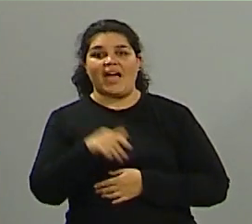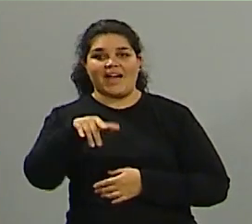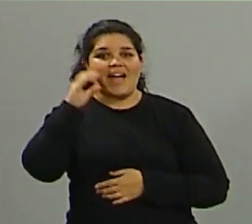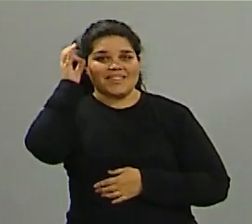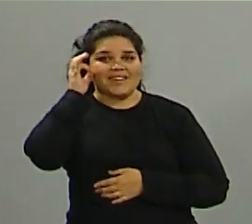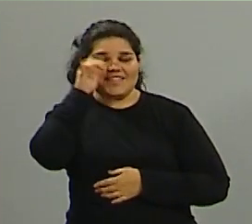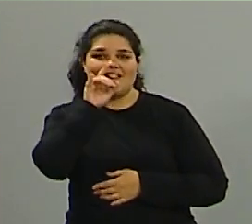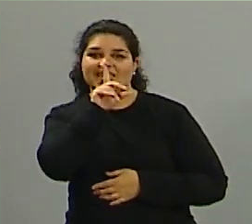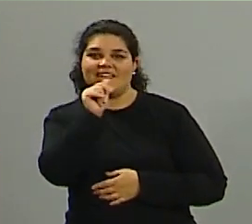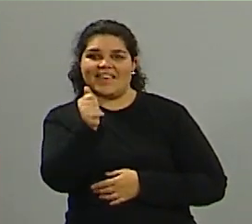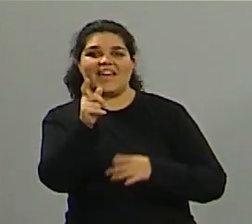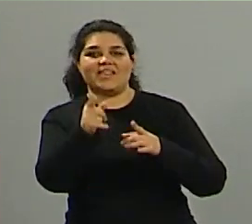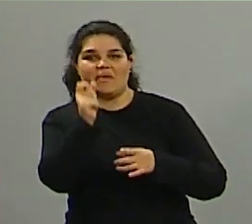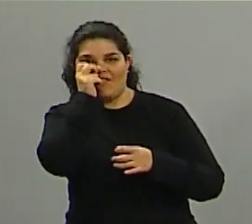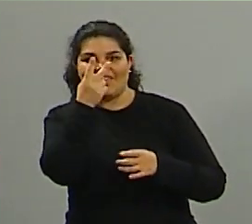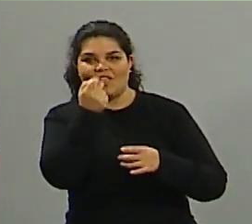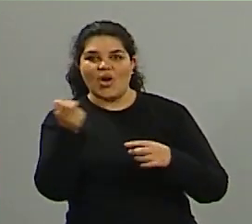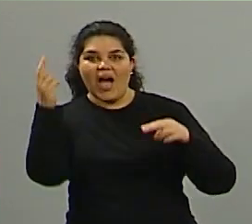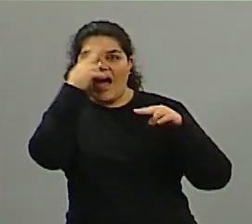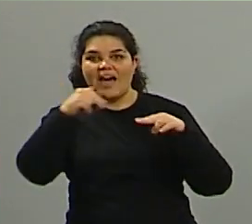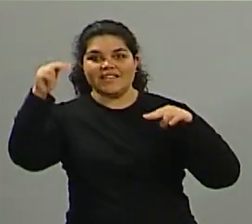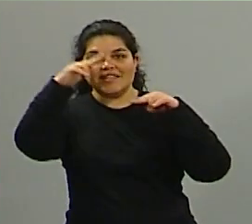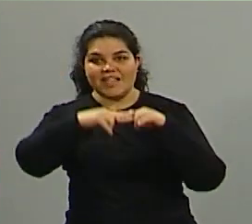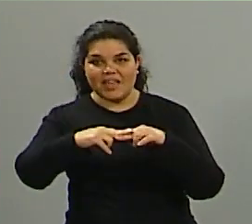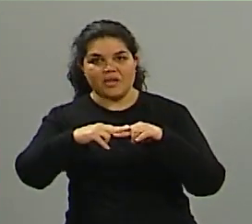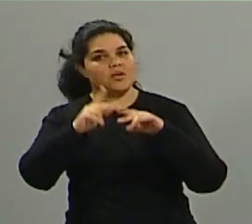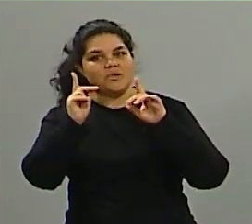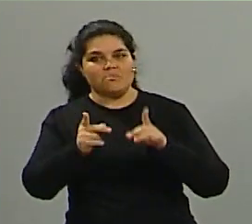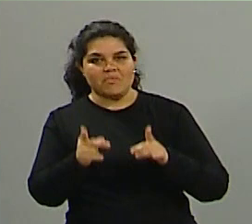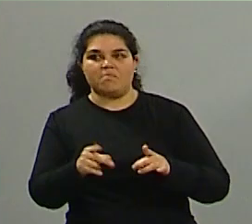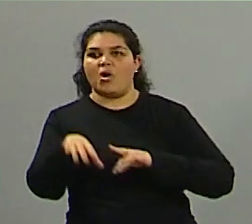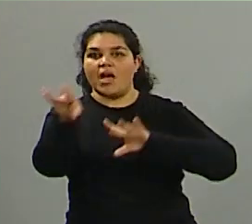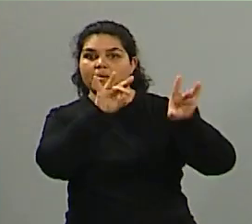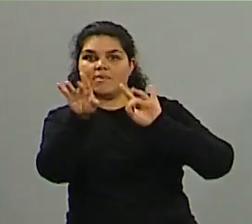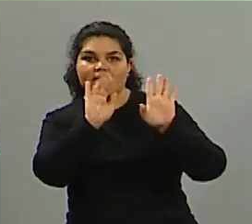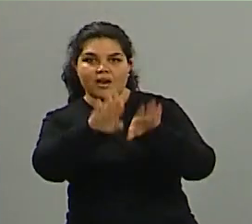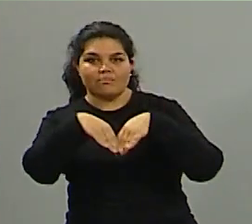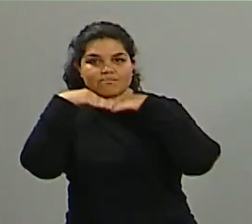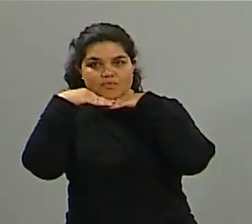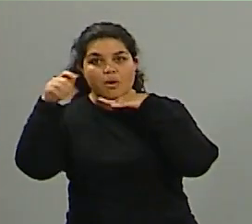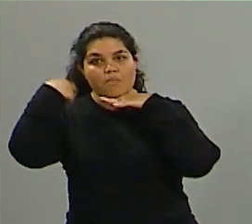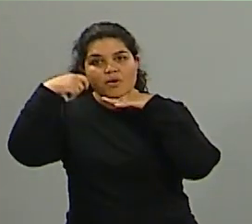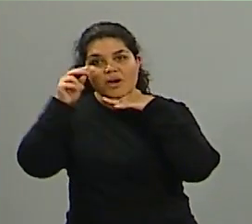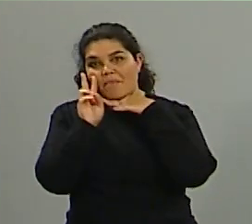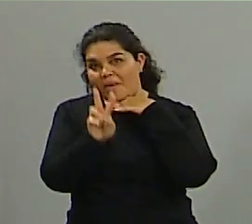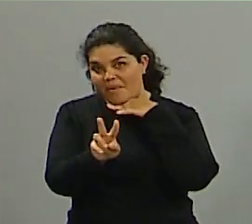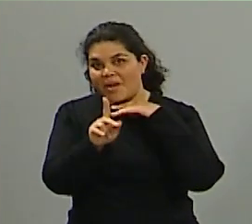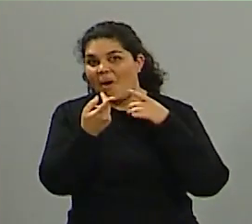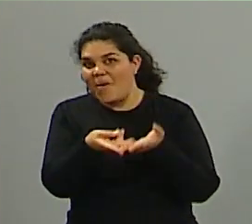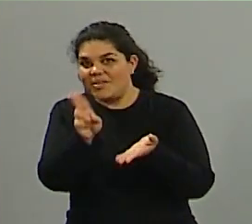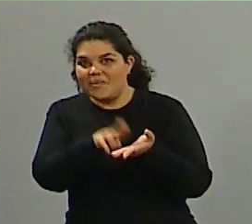TDA, 22 de Supercanal HD. Yo desde este momento los voy a invitar a volver a ver el programa porque va a estar muy interesante.